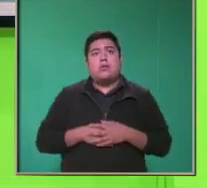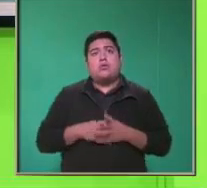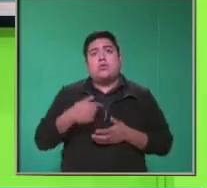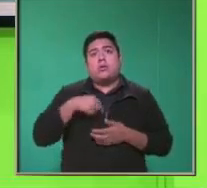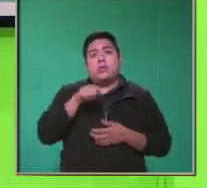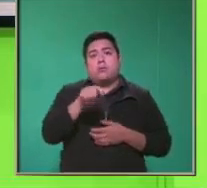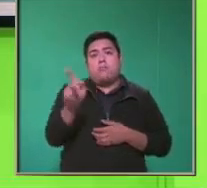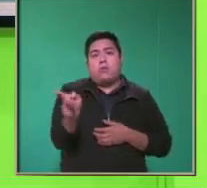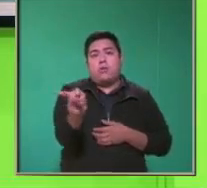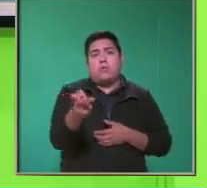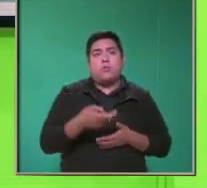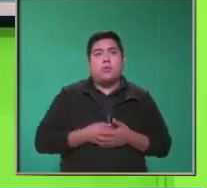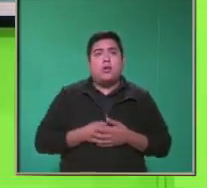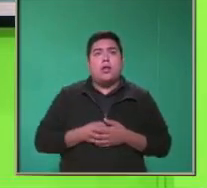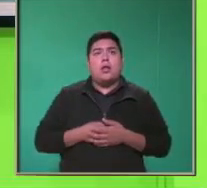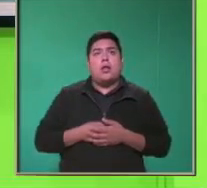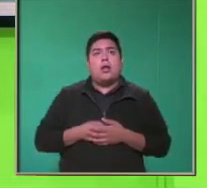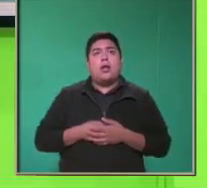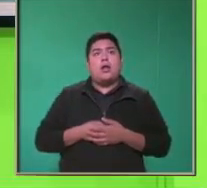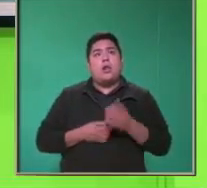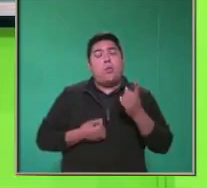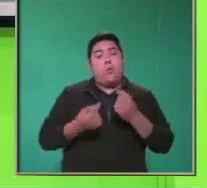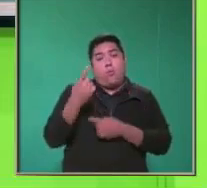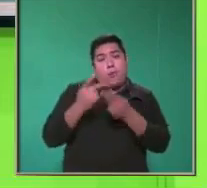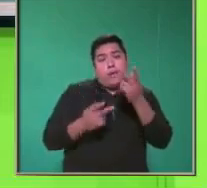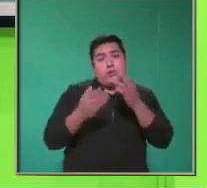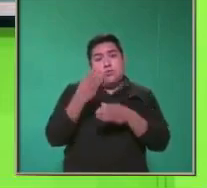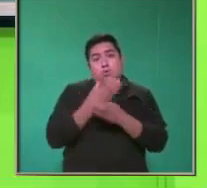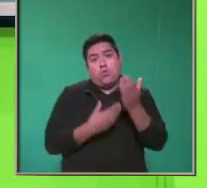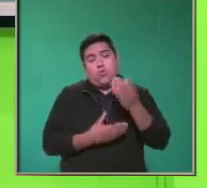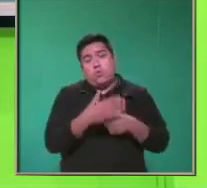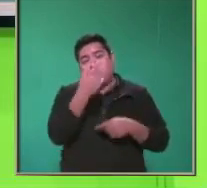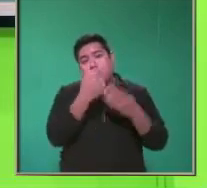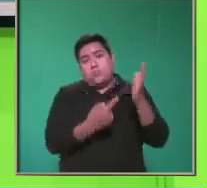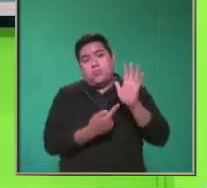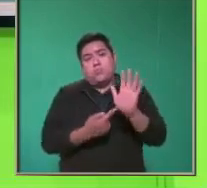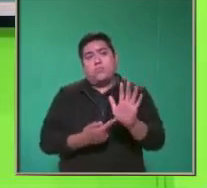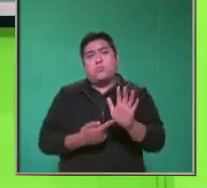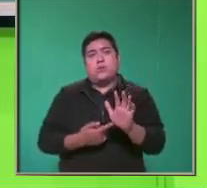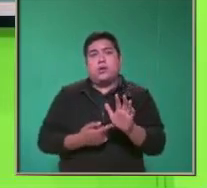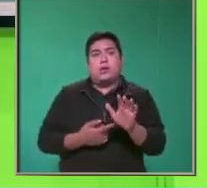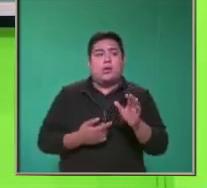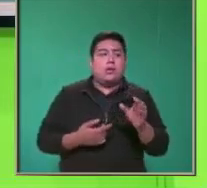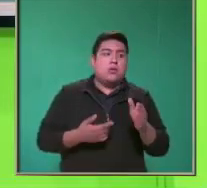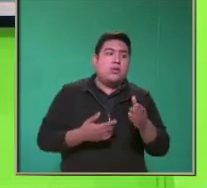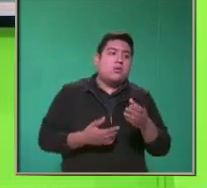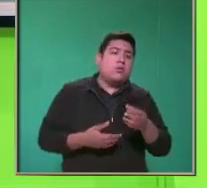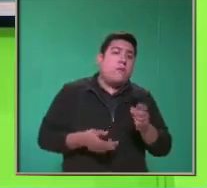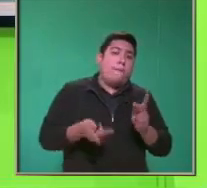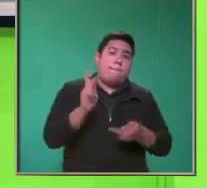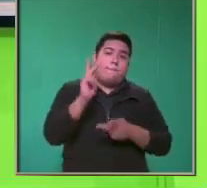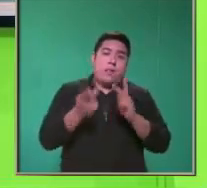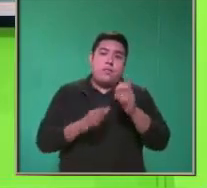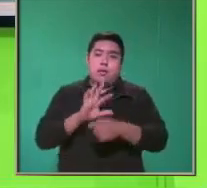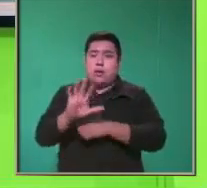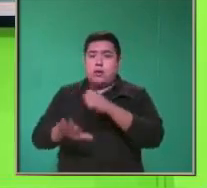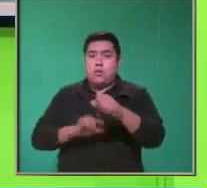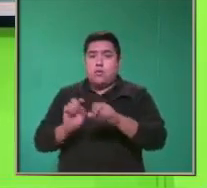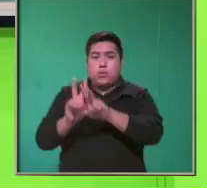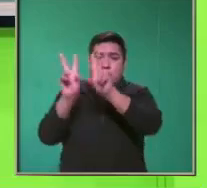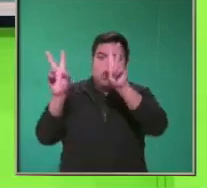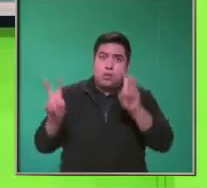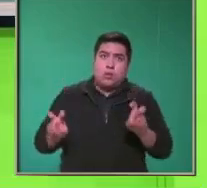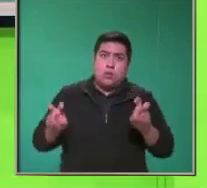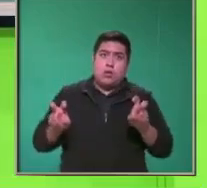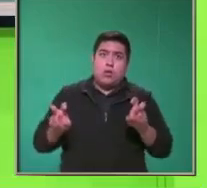preguntaba algunas cosas relacionadas con aquella parte de los recursos naturales y tratamos un tema que tiene que